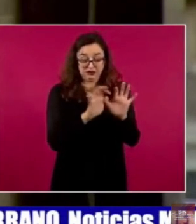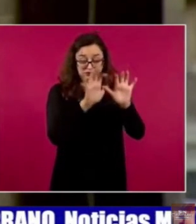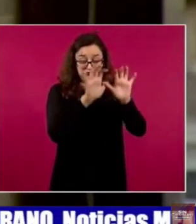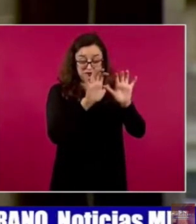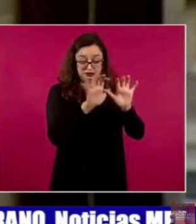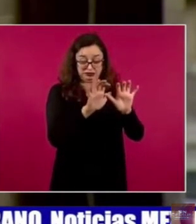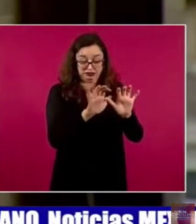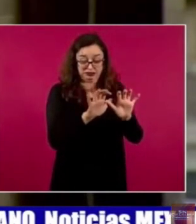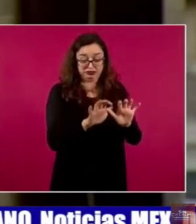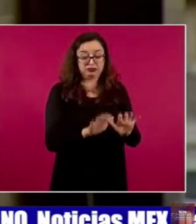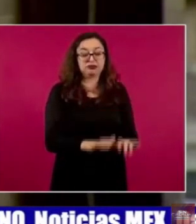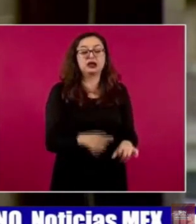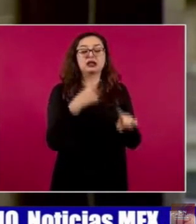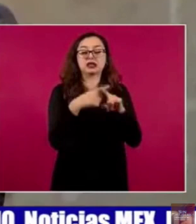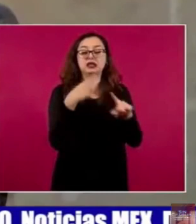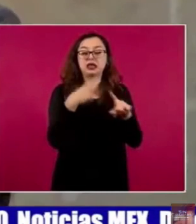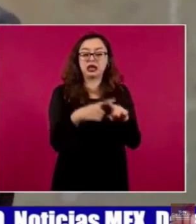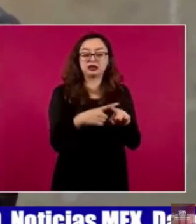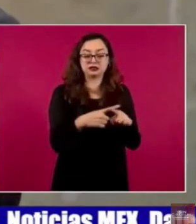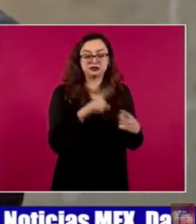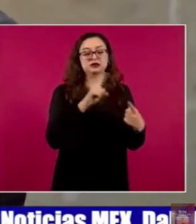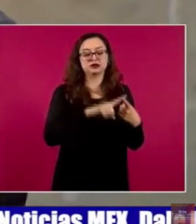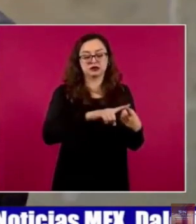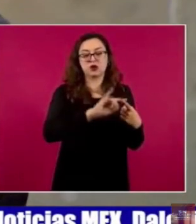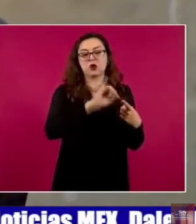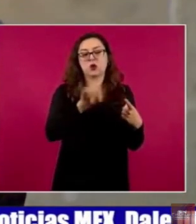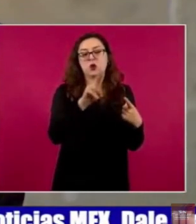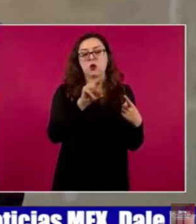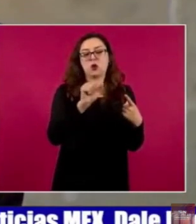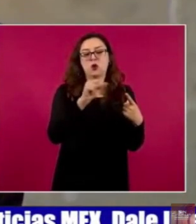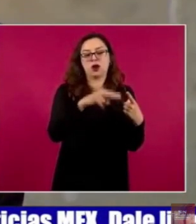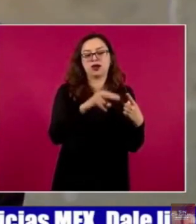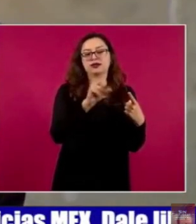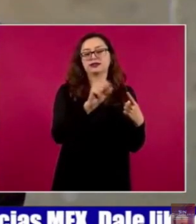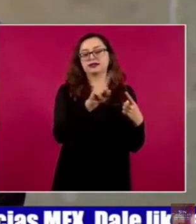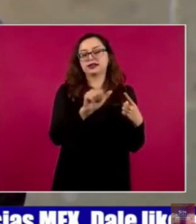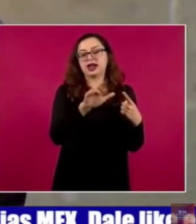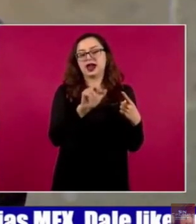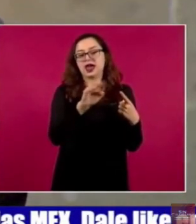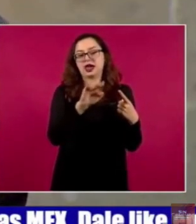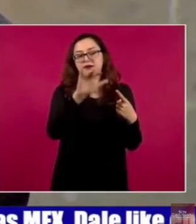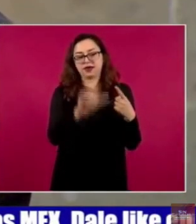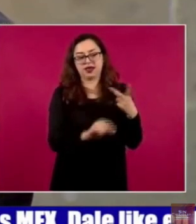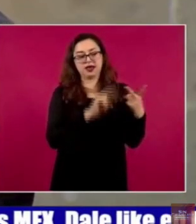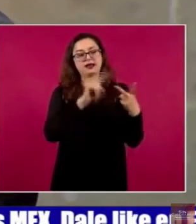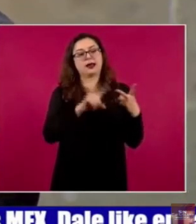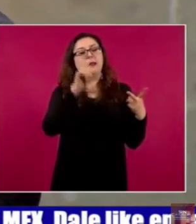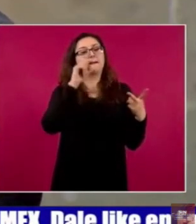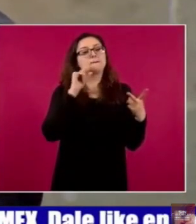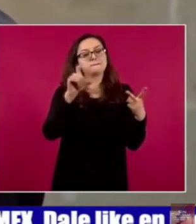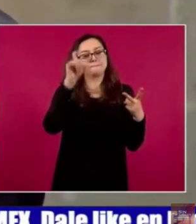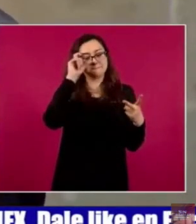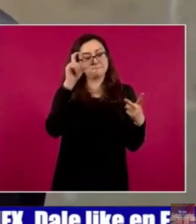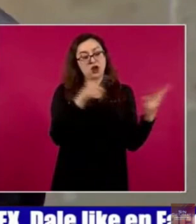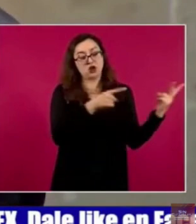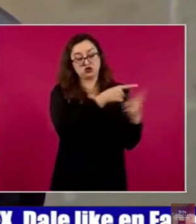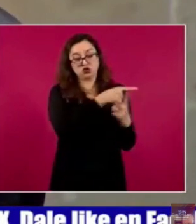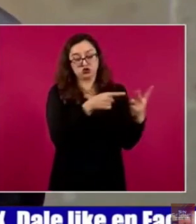Juan Saravia y a Ricardo Flores Magón. El documento es